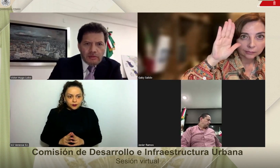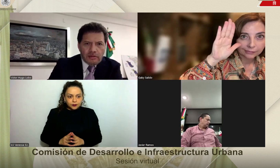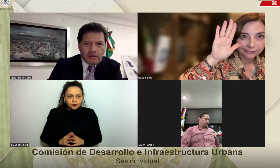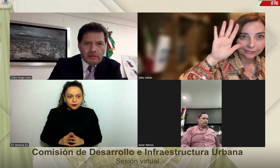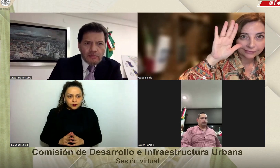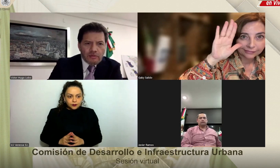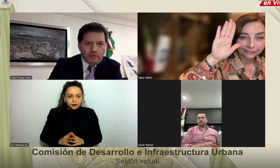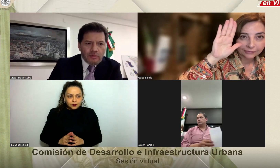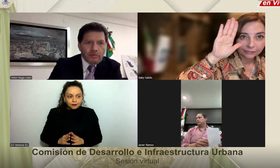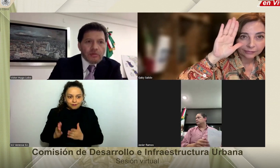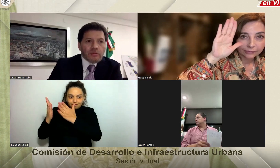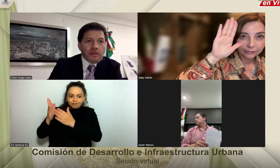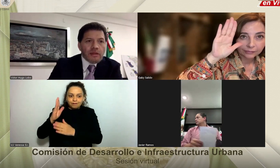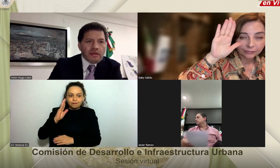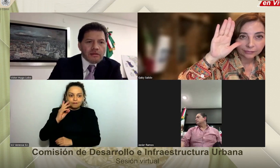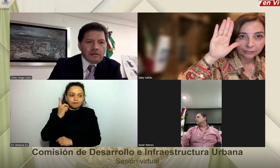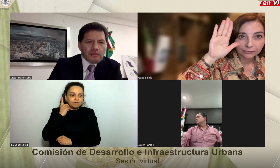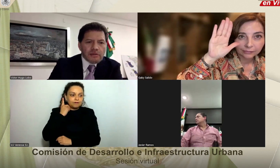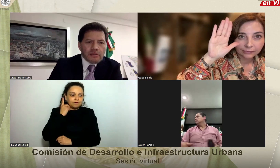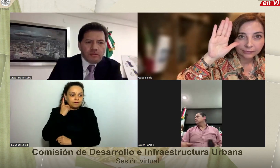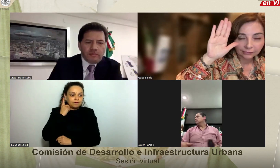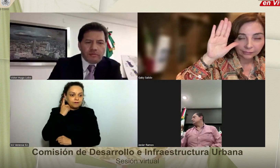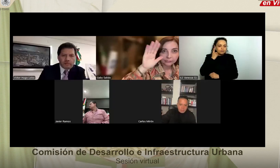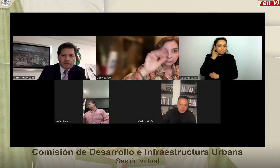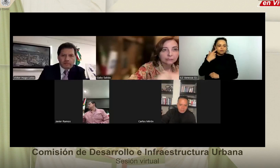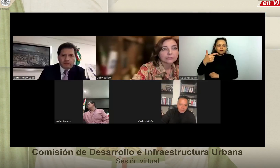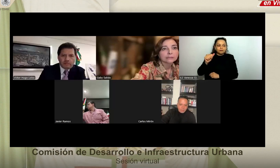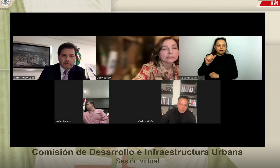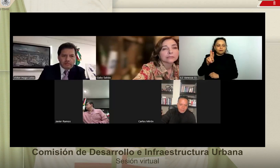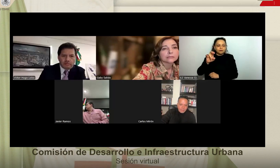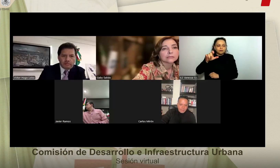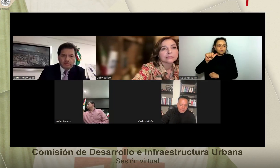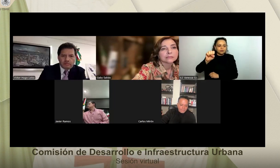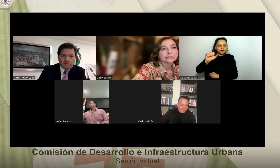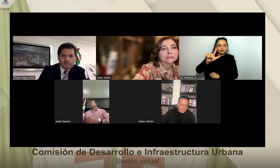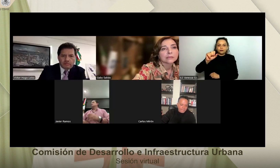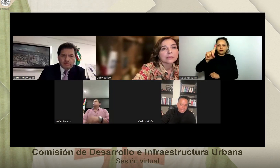Ya me adelanté, diputado Mirón. Diputada Gaby Salido, por favor.